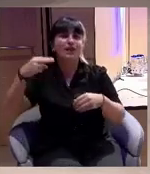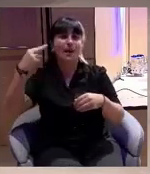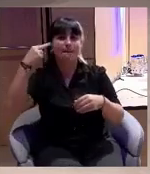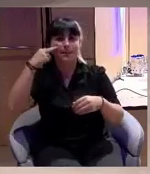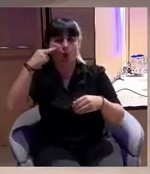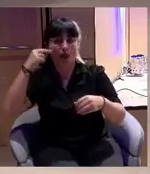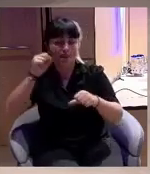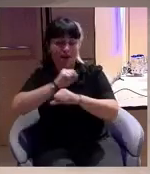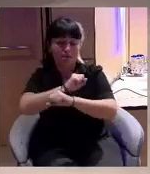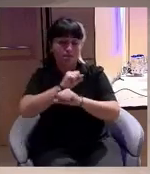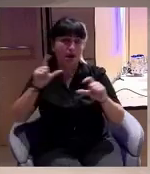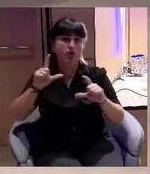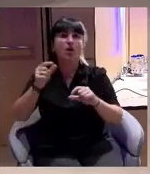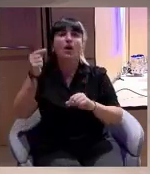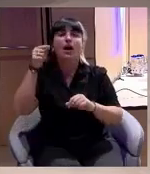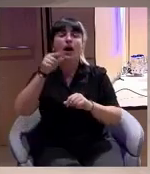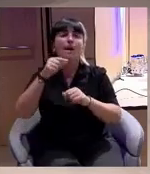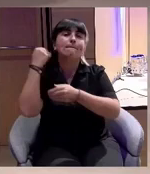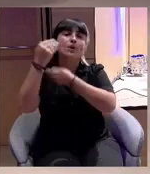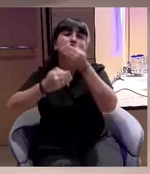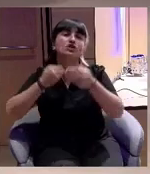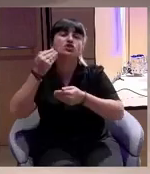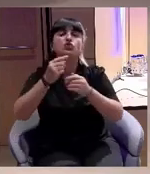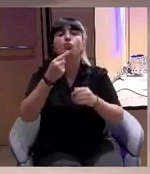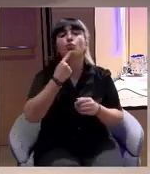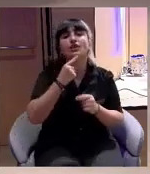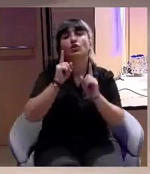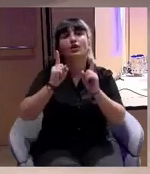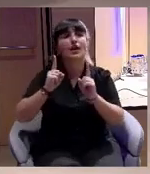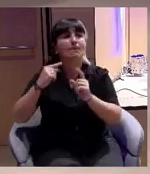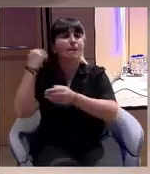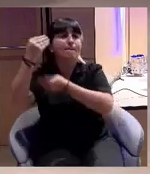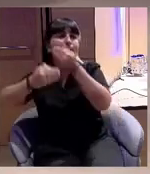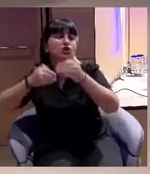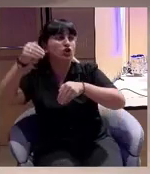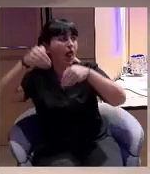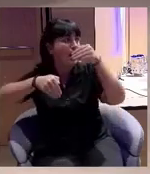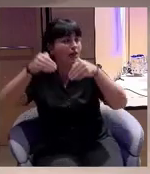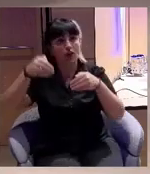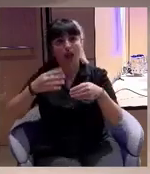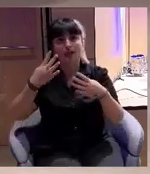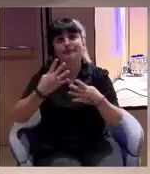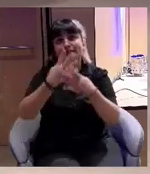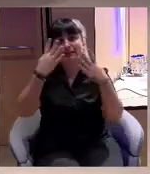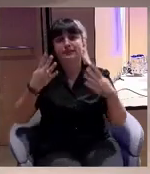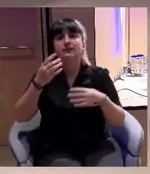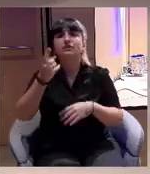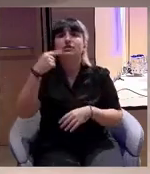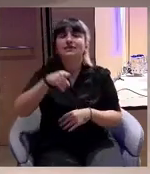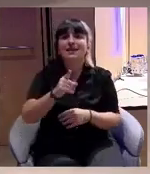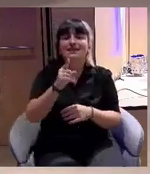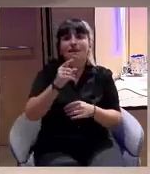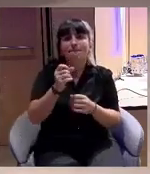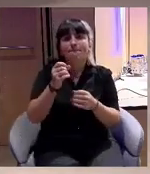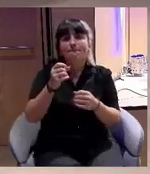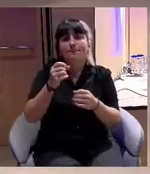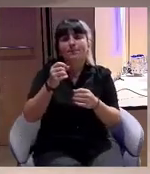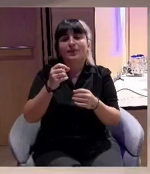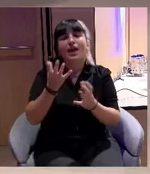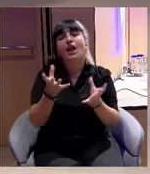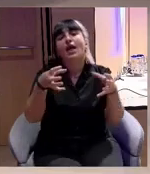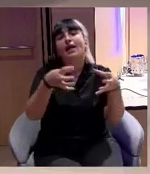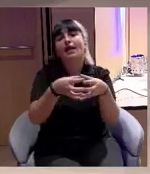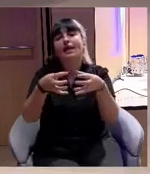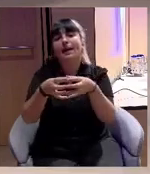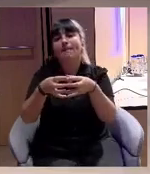y y los los los procesos electorales en particular las campañas políticas obviamente tienen